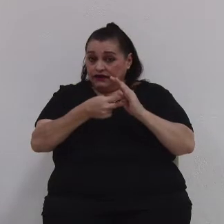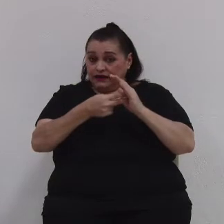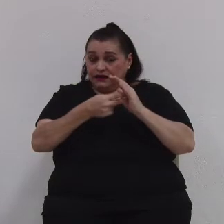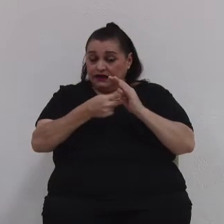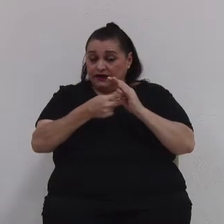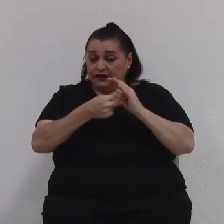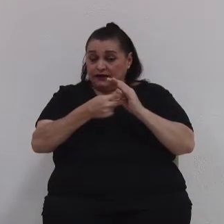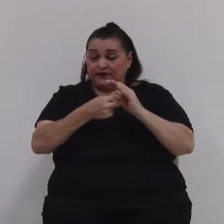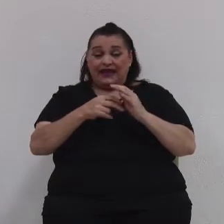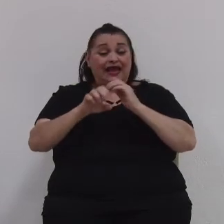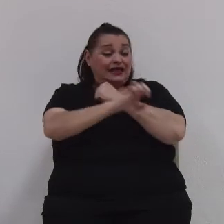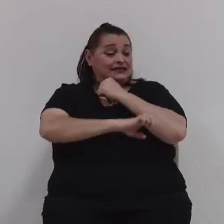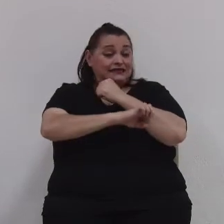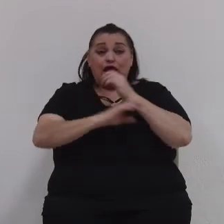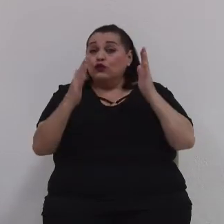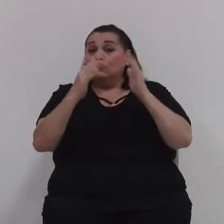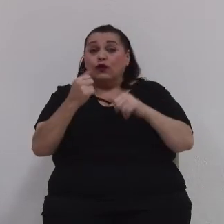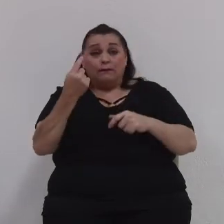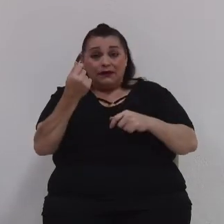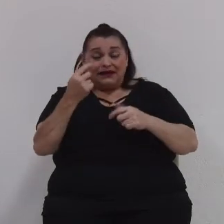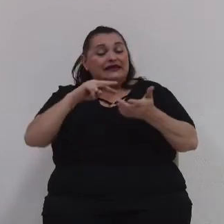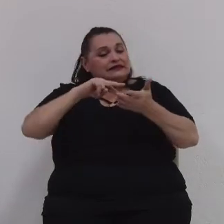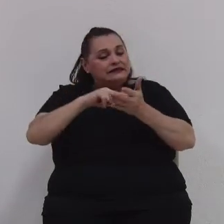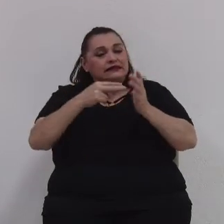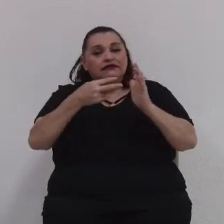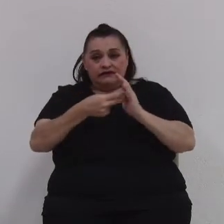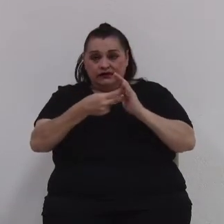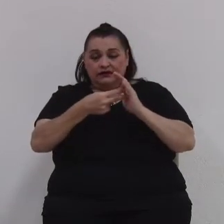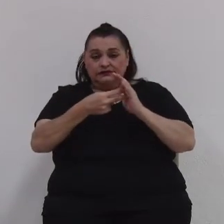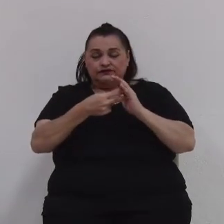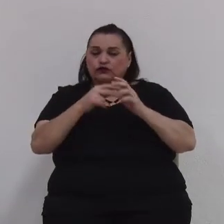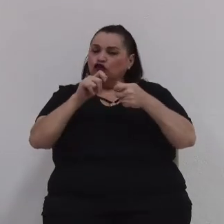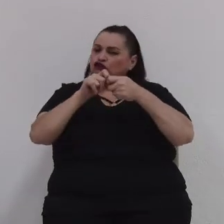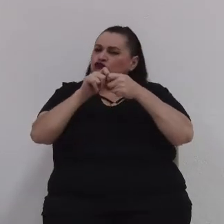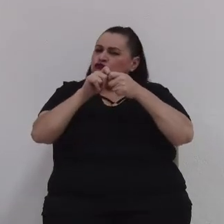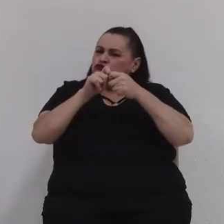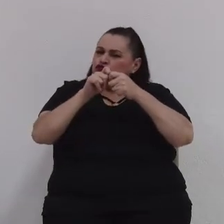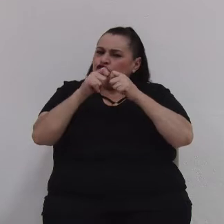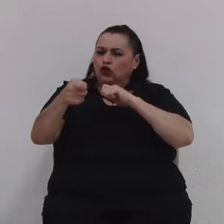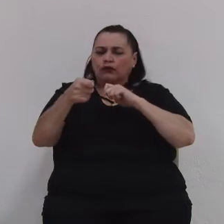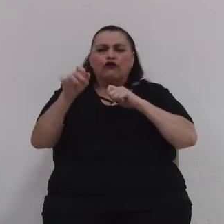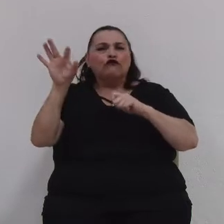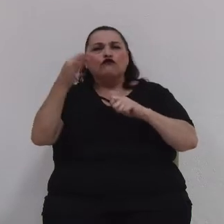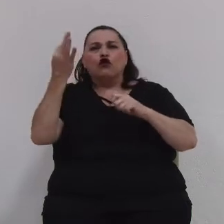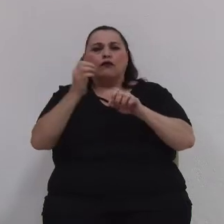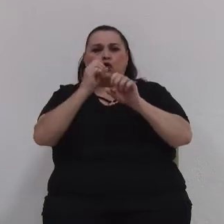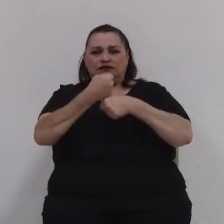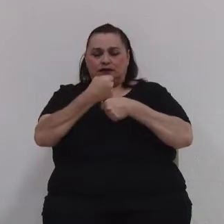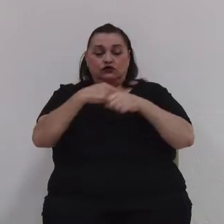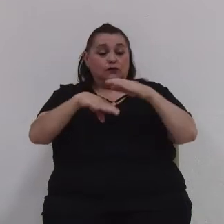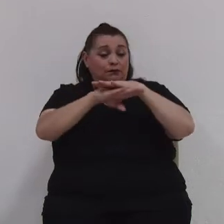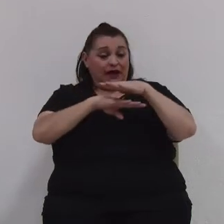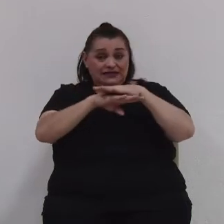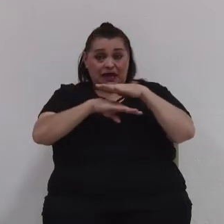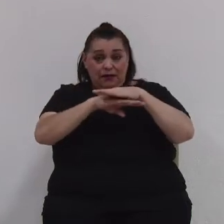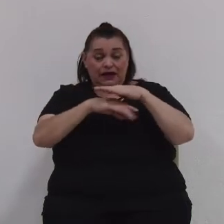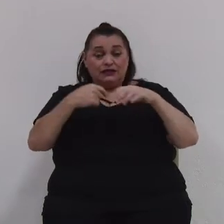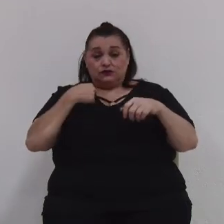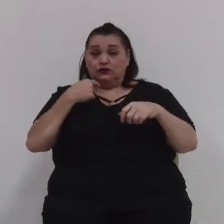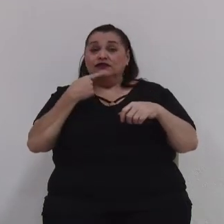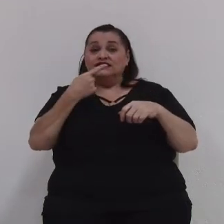tiene plata, eso va a implicar romper la manera en que lo estamos haciendo, que es básicamente, le hemos